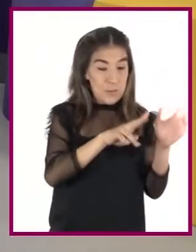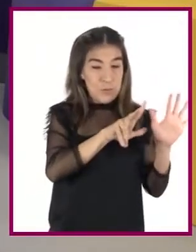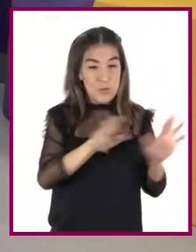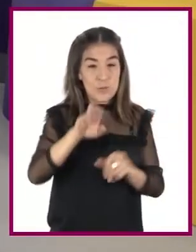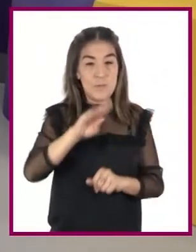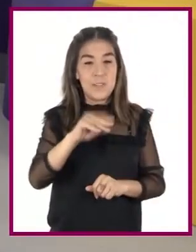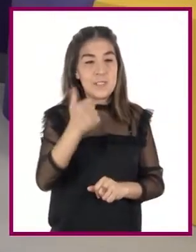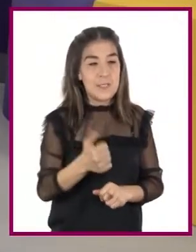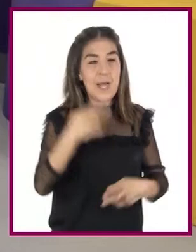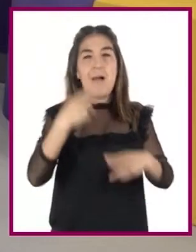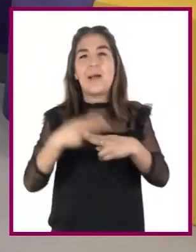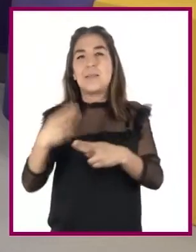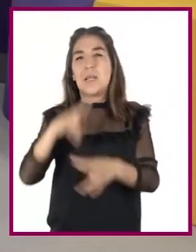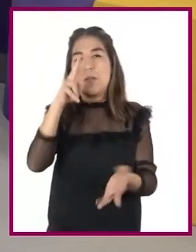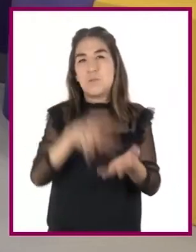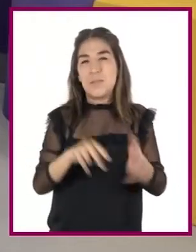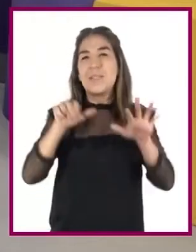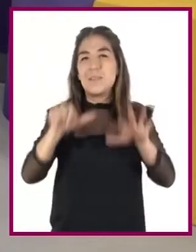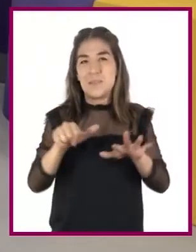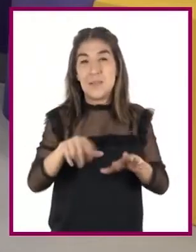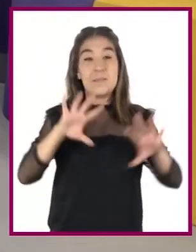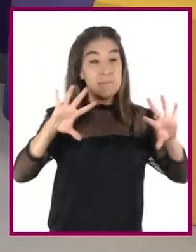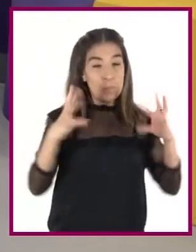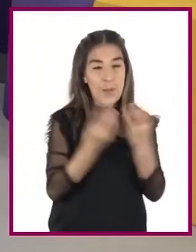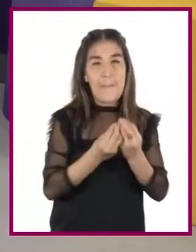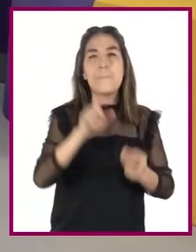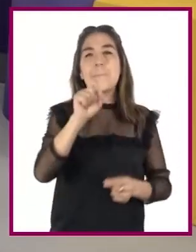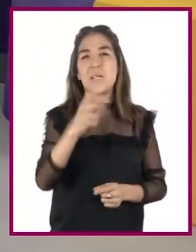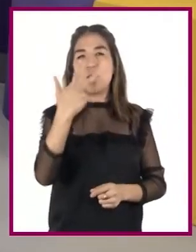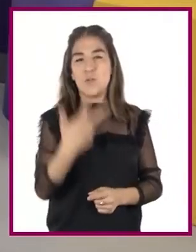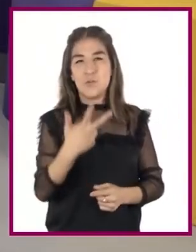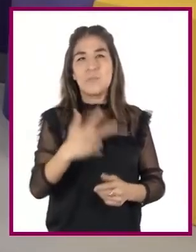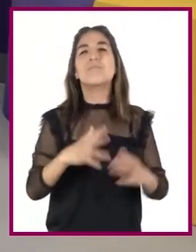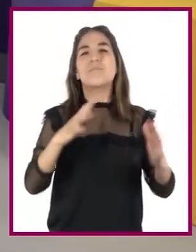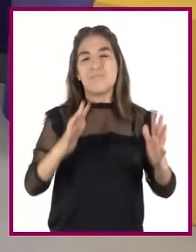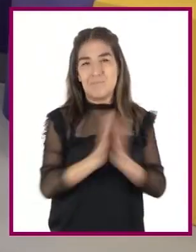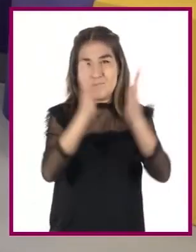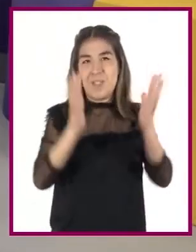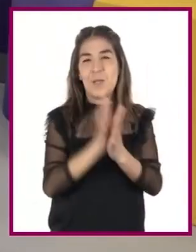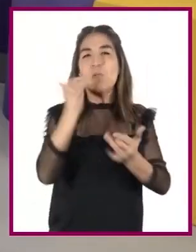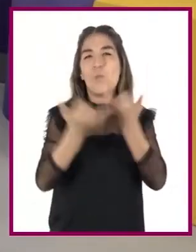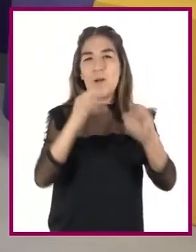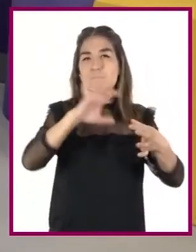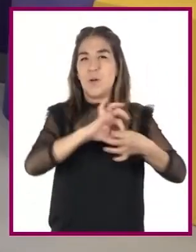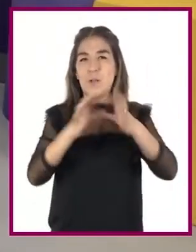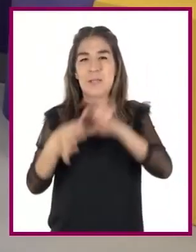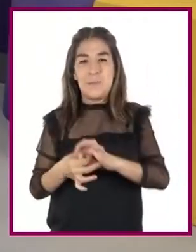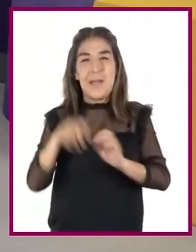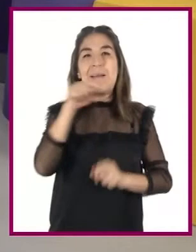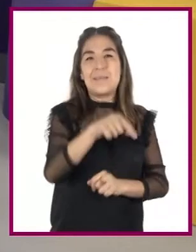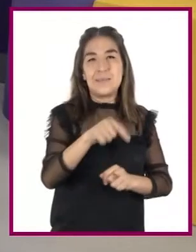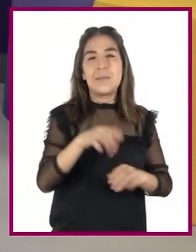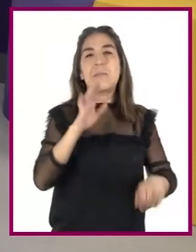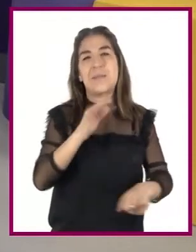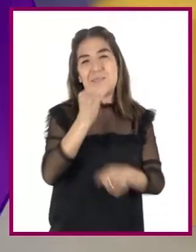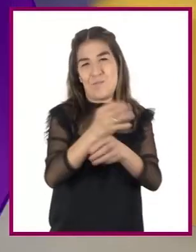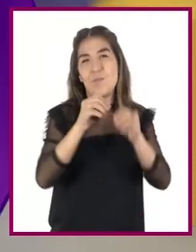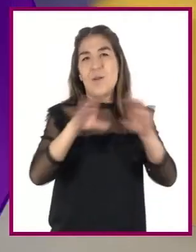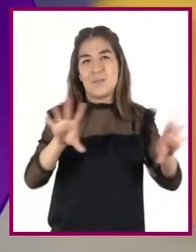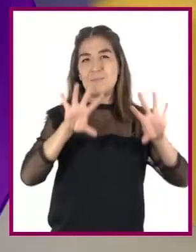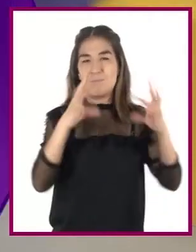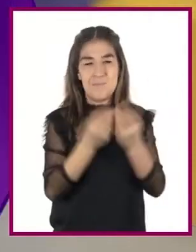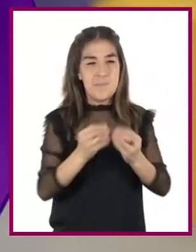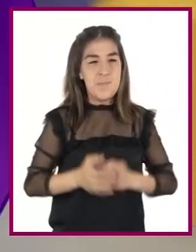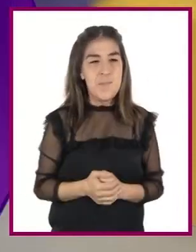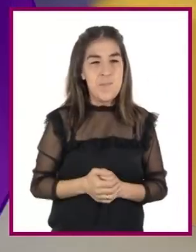1896 hasta el 2016, se han celebrado 28 eventos de Juegos Olímpicos, que son los 28 datos que tenemos.